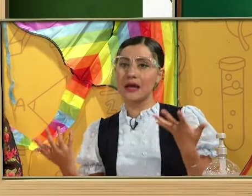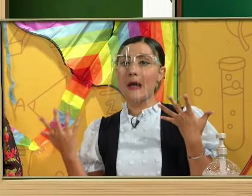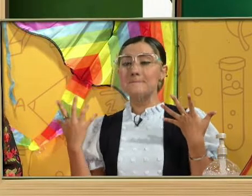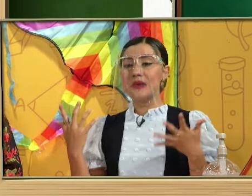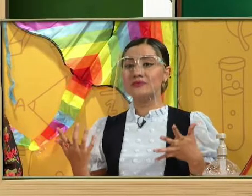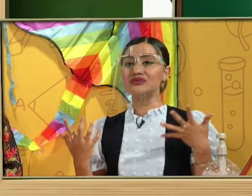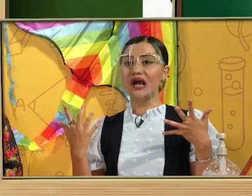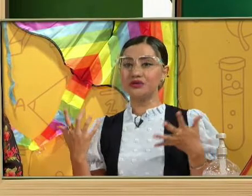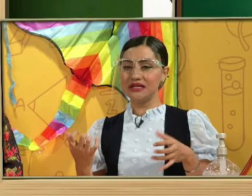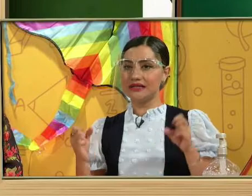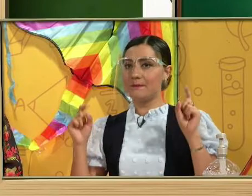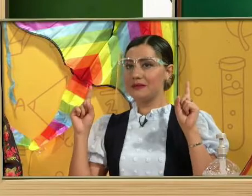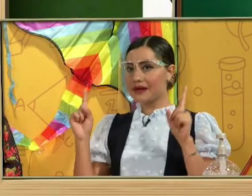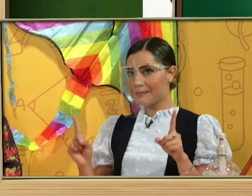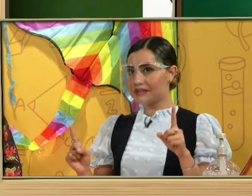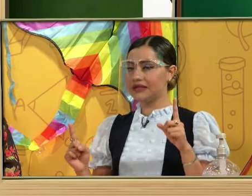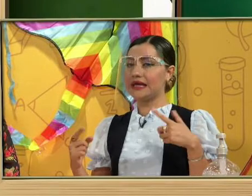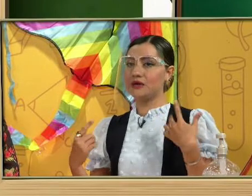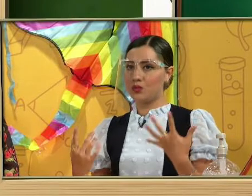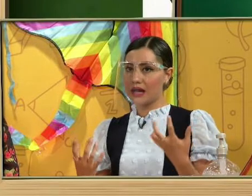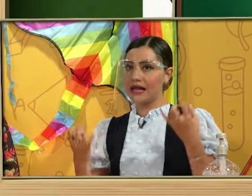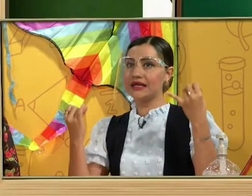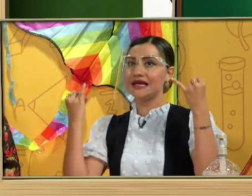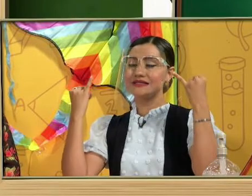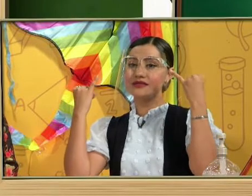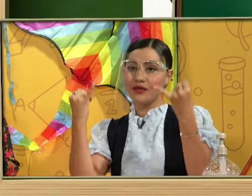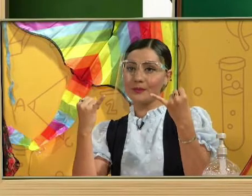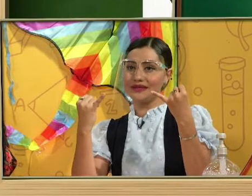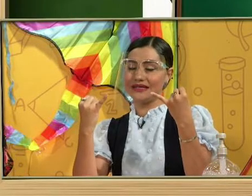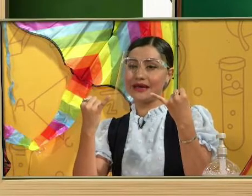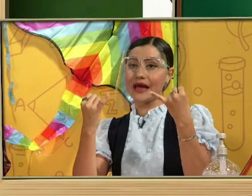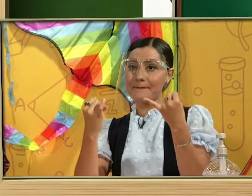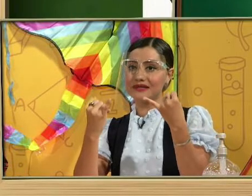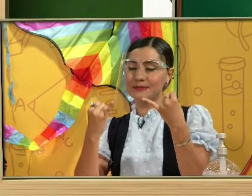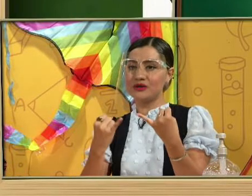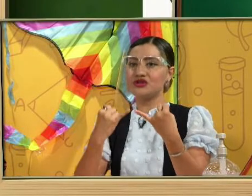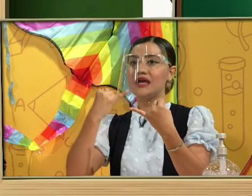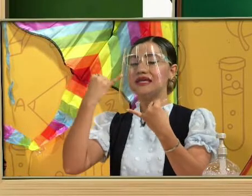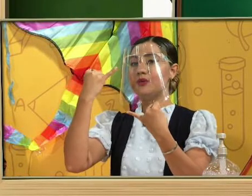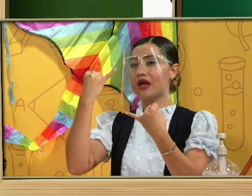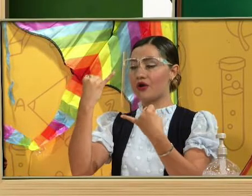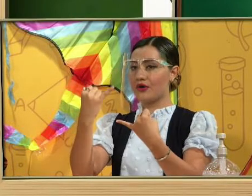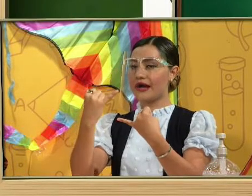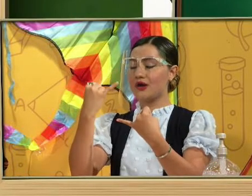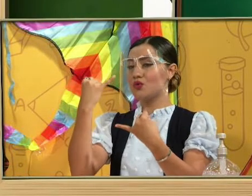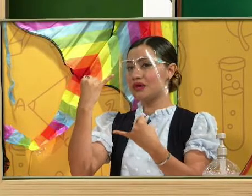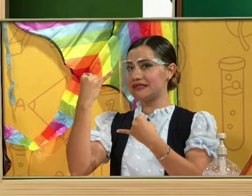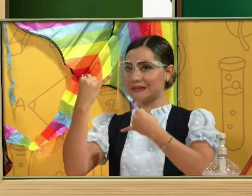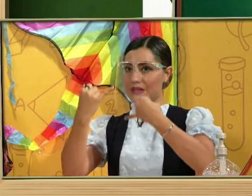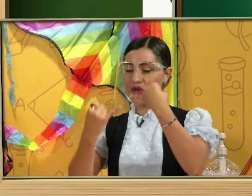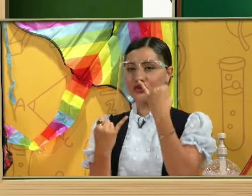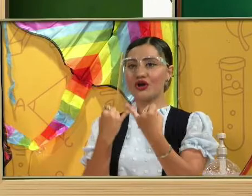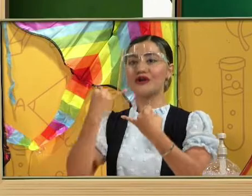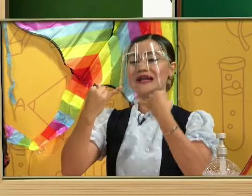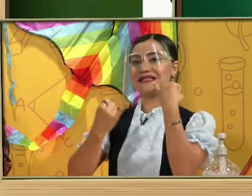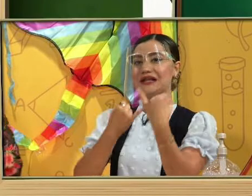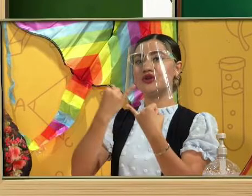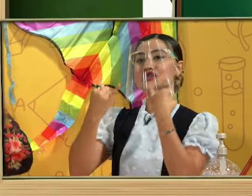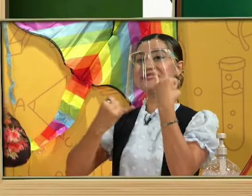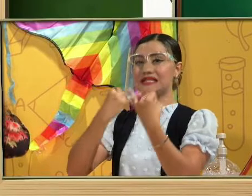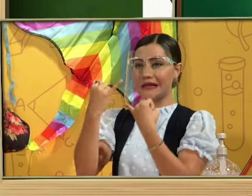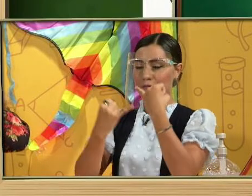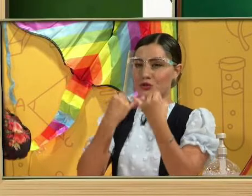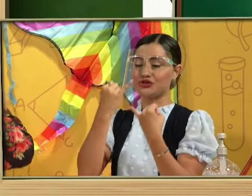naturaleza, vamos a utilizar primeramente el jugar, que es dedo meñique, ambas manos, y voy a colocarlo una encima de otro,